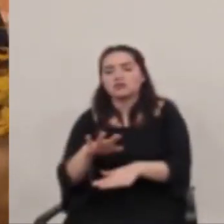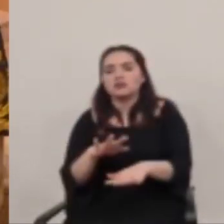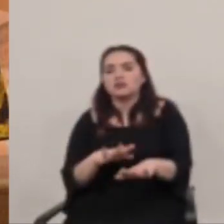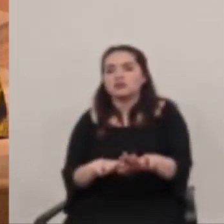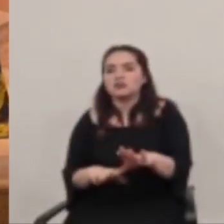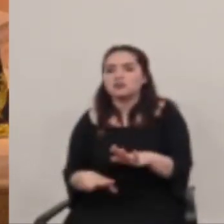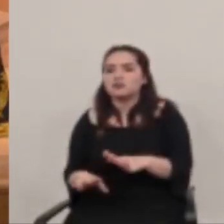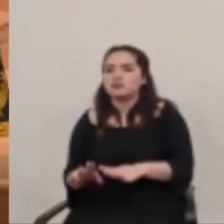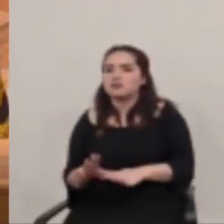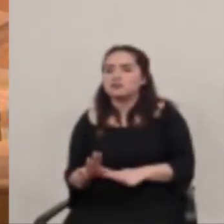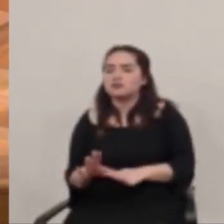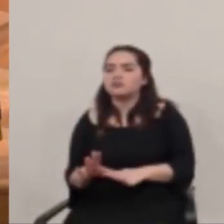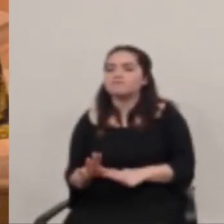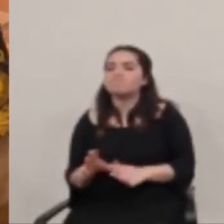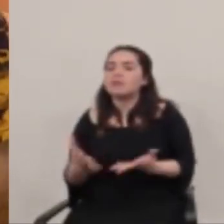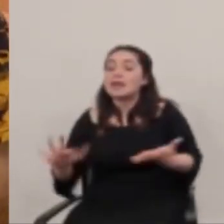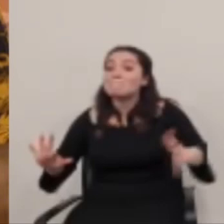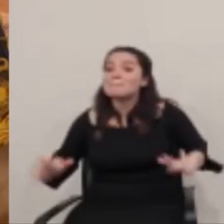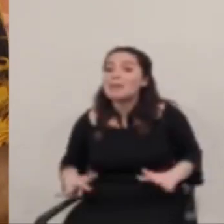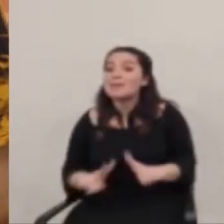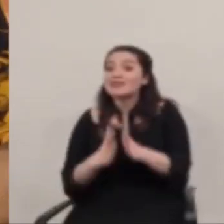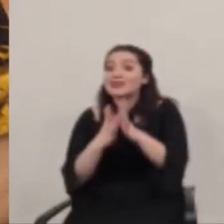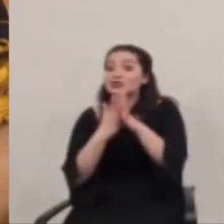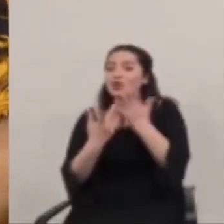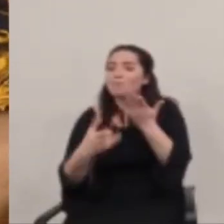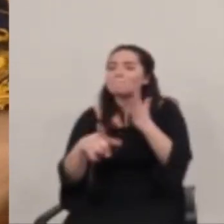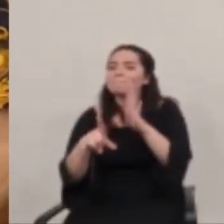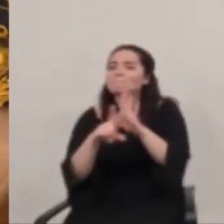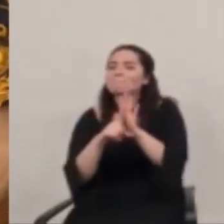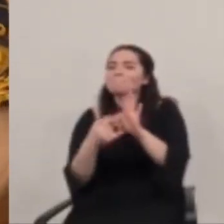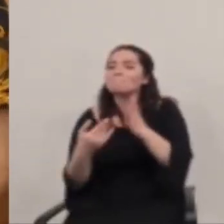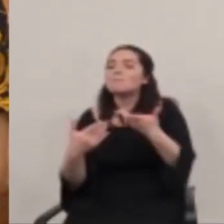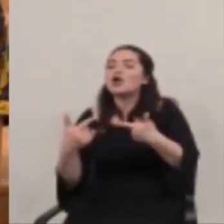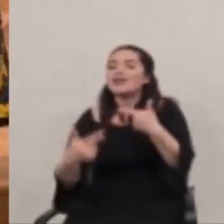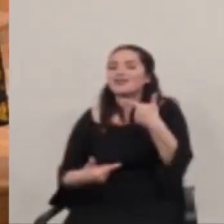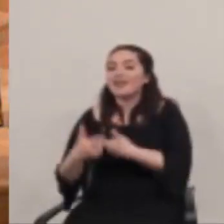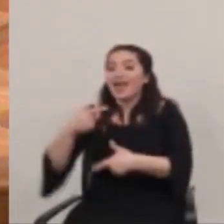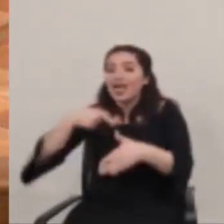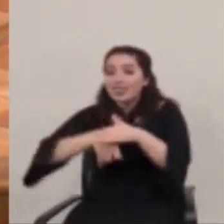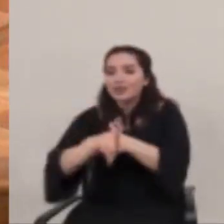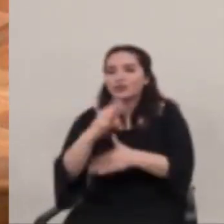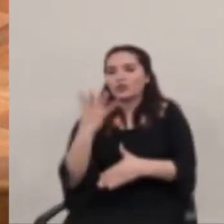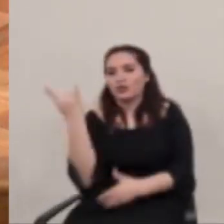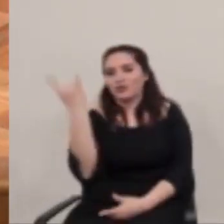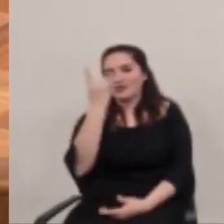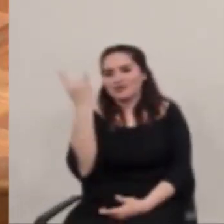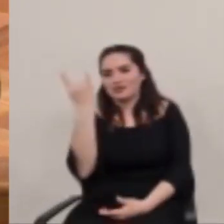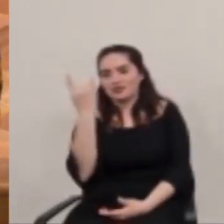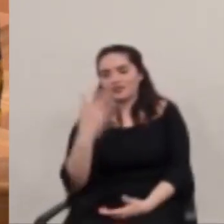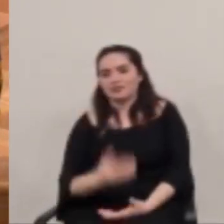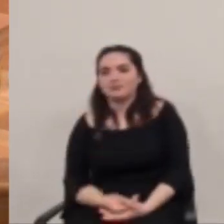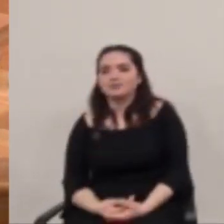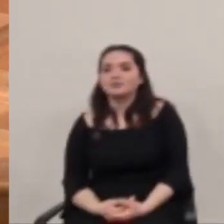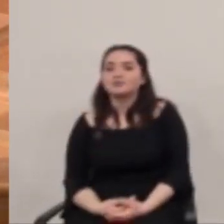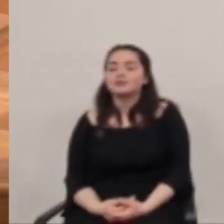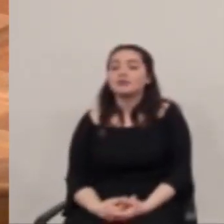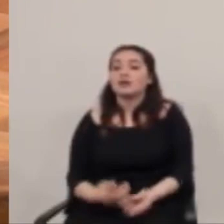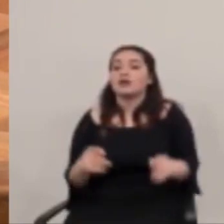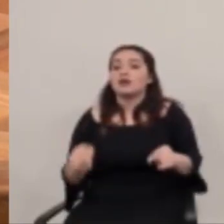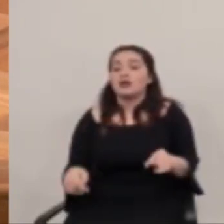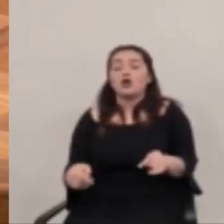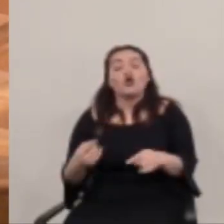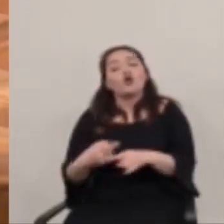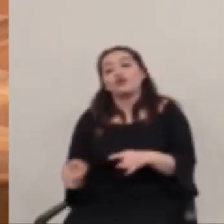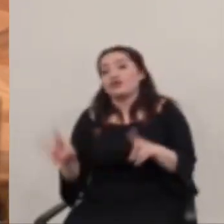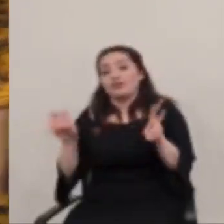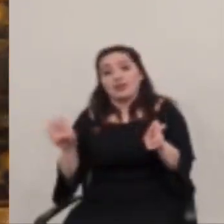el seguimiento de la implementación de este tipo de políticas dentro de la universidad. Me das el pase justamente para otro de los temas que